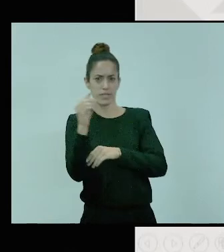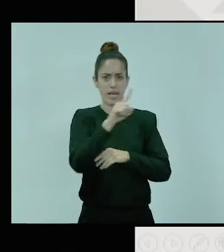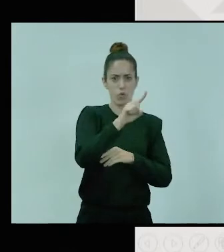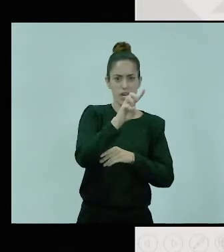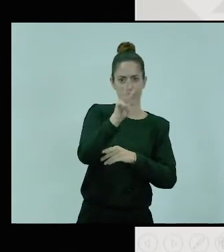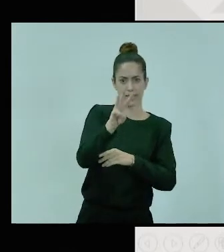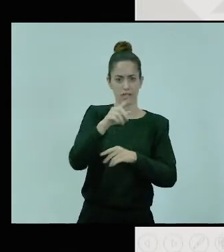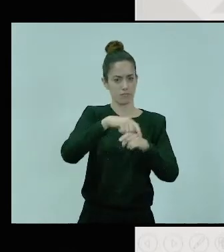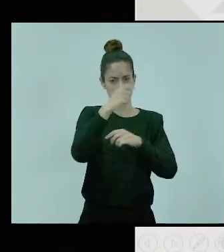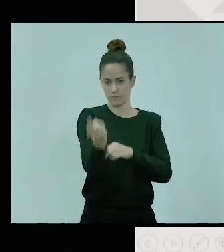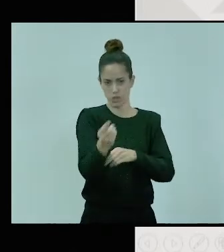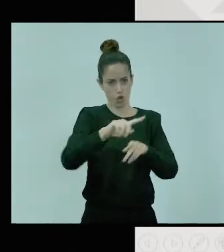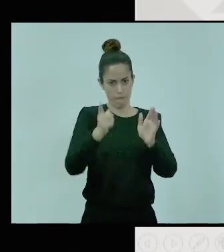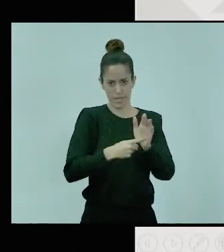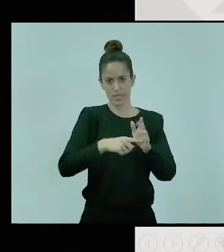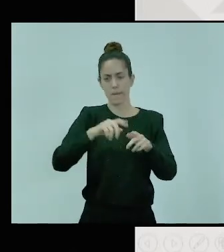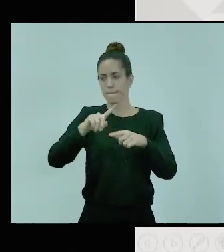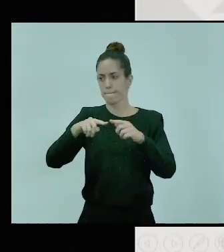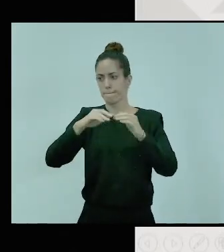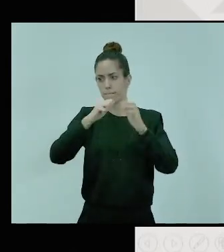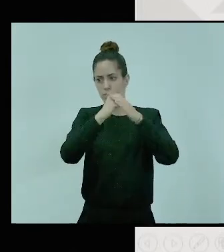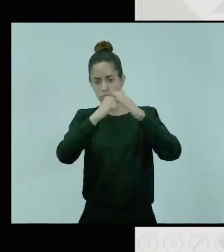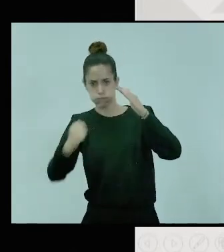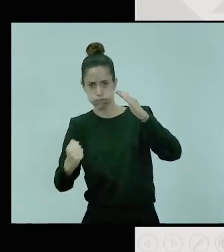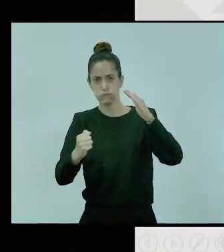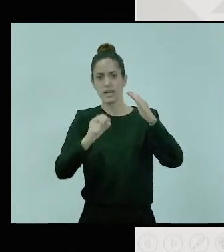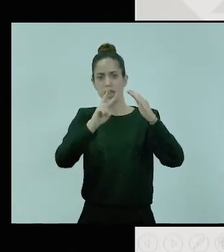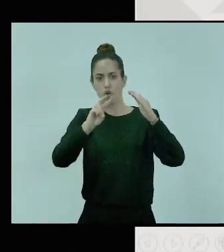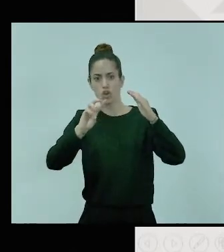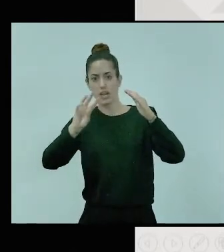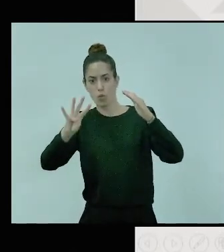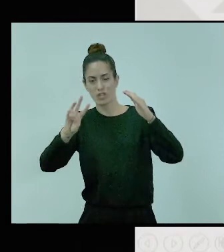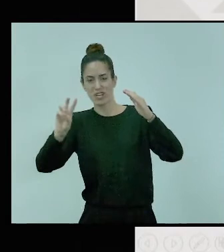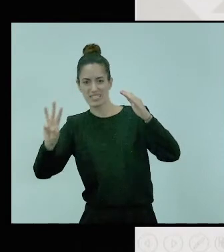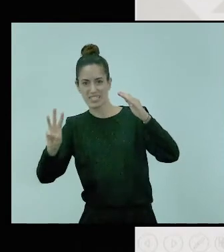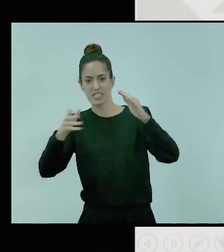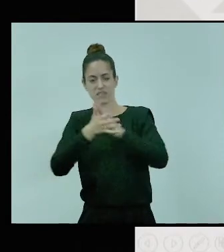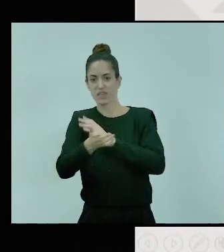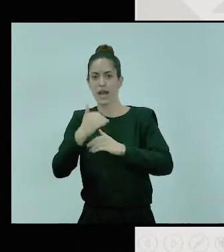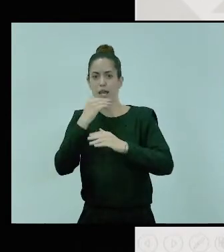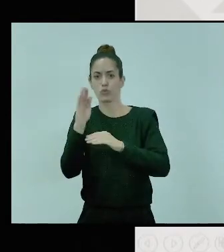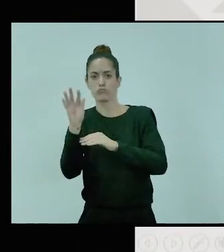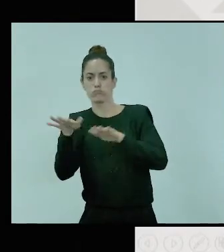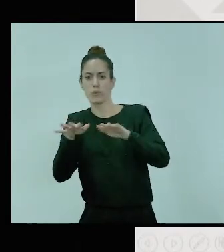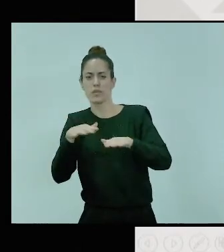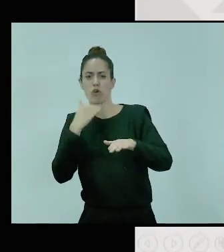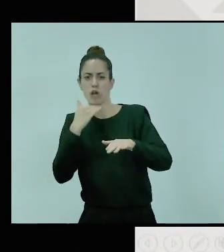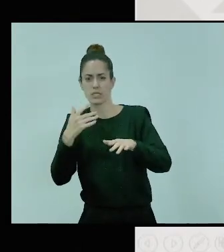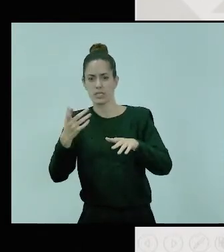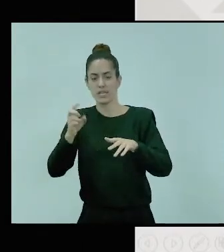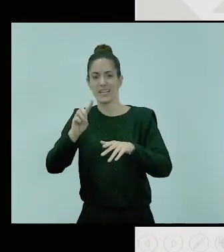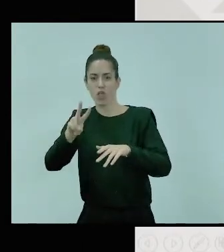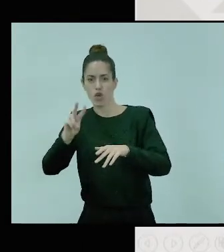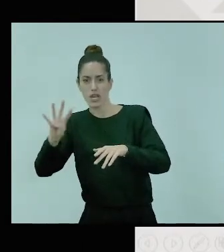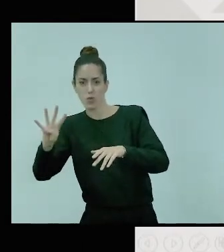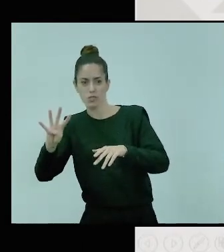habían caído totalmente, mientras que entre la 1 y la 4, la 2 y la 3 habían sufrido un pequeño desplazamiento y tanto la 2 como la